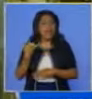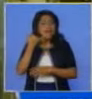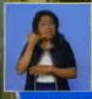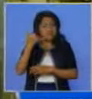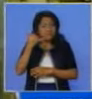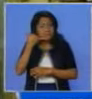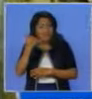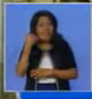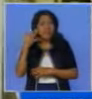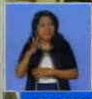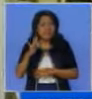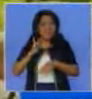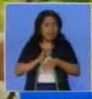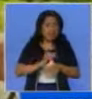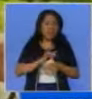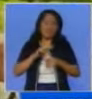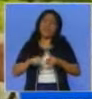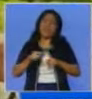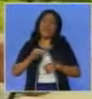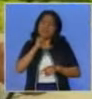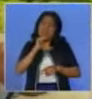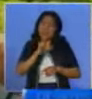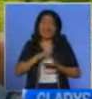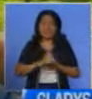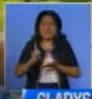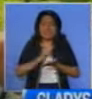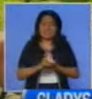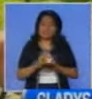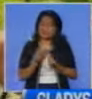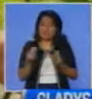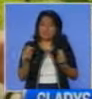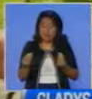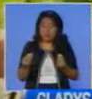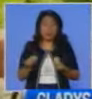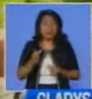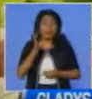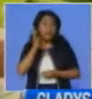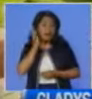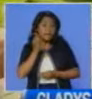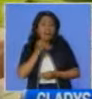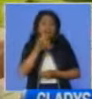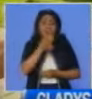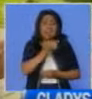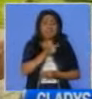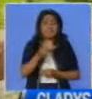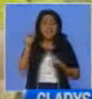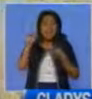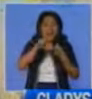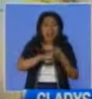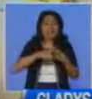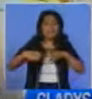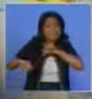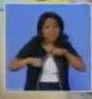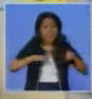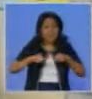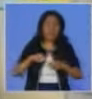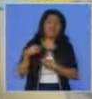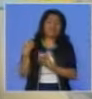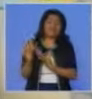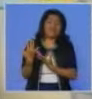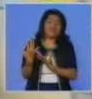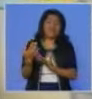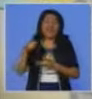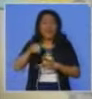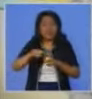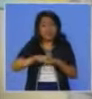faltaban varias semanas. Me daban para mayo y hasta mayo esperar. Imagínense, en mayo inician las clases. Manuel dejaba esta